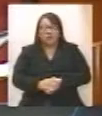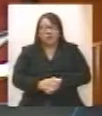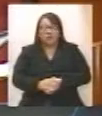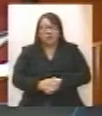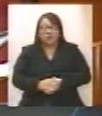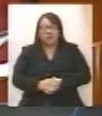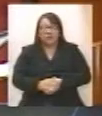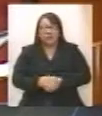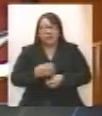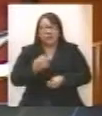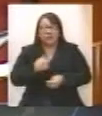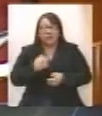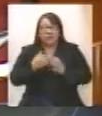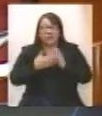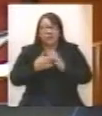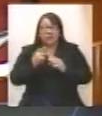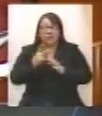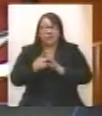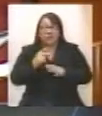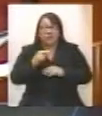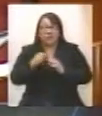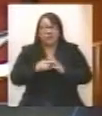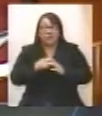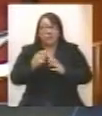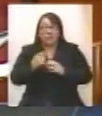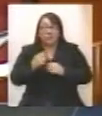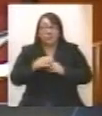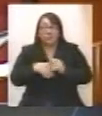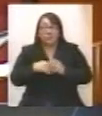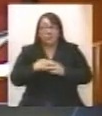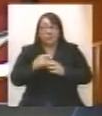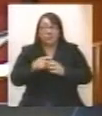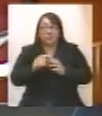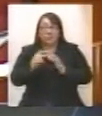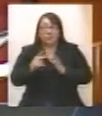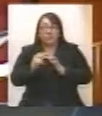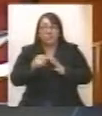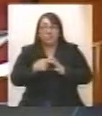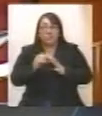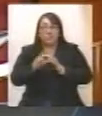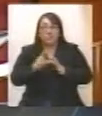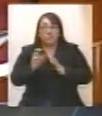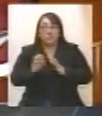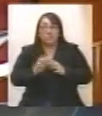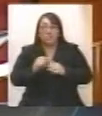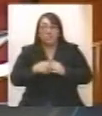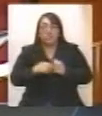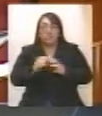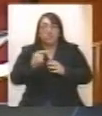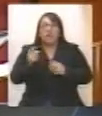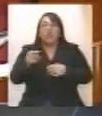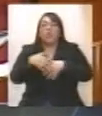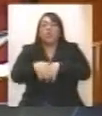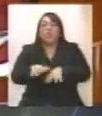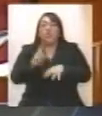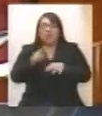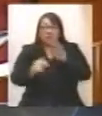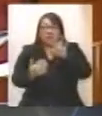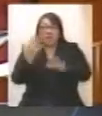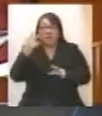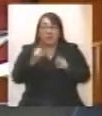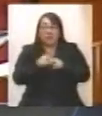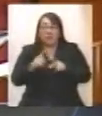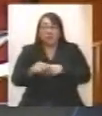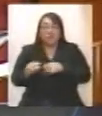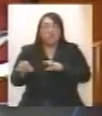inversión pública viables, por un monto de inversión de 79,8 millones de soles, y en julio del 2015